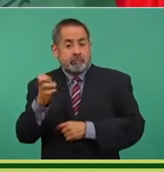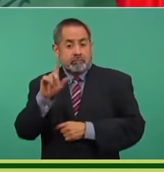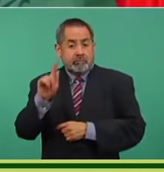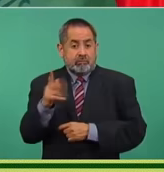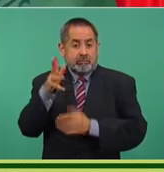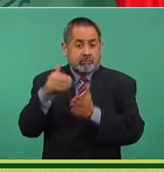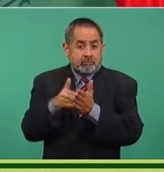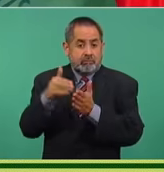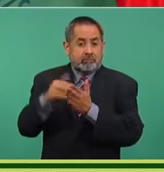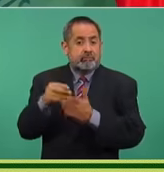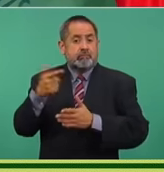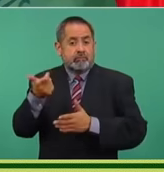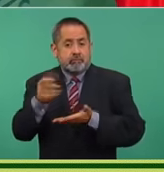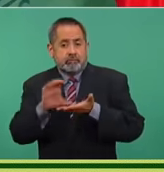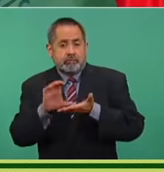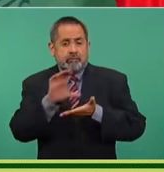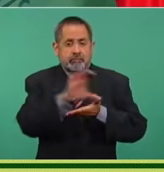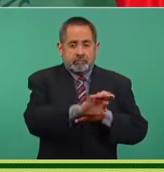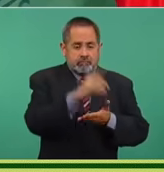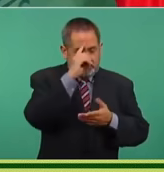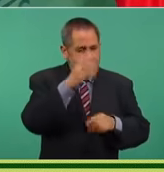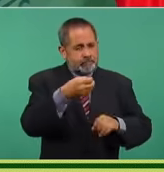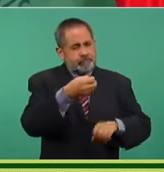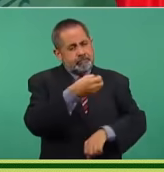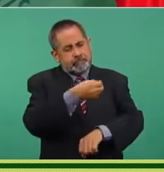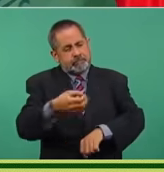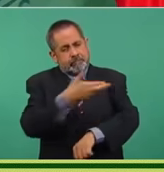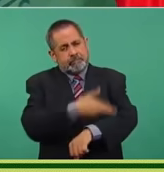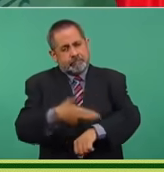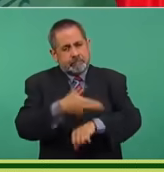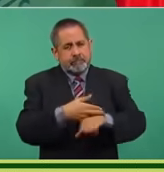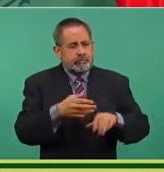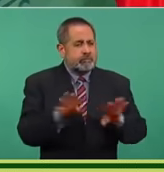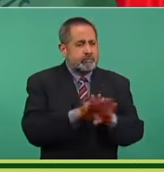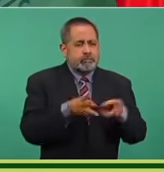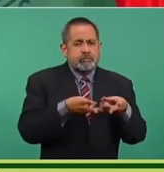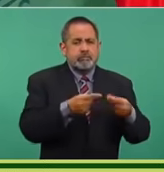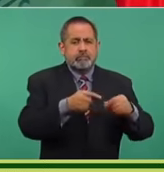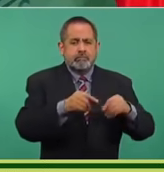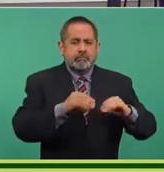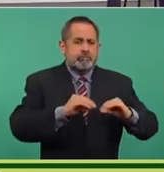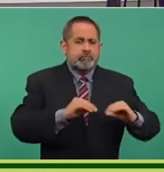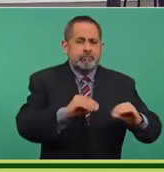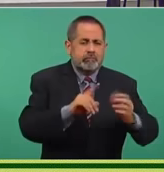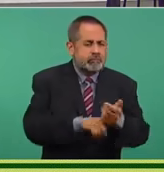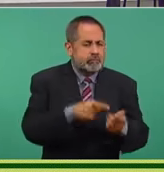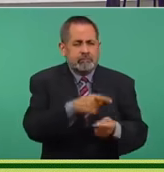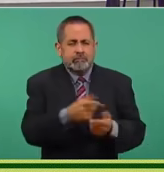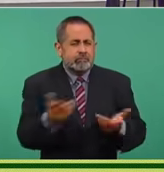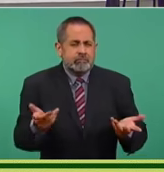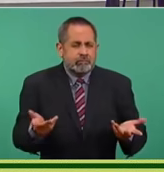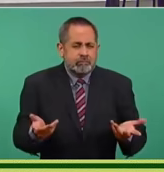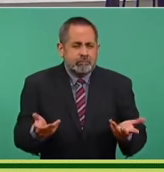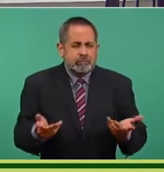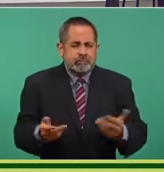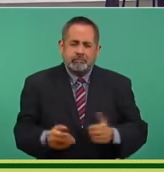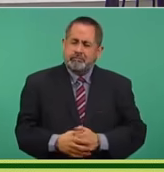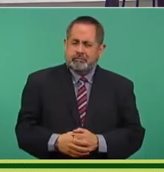471 millones de pesos para cubrir gastos de operación